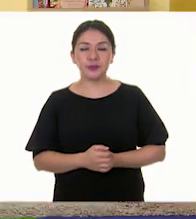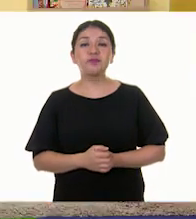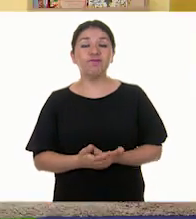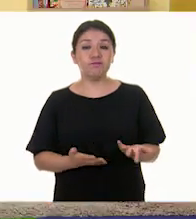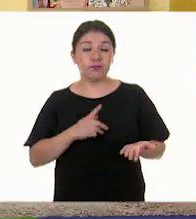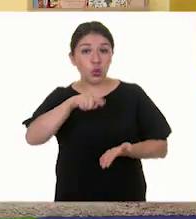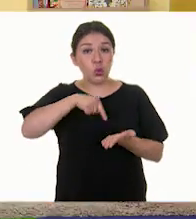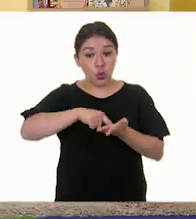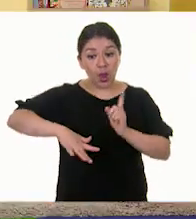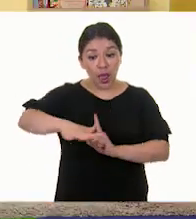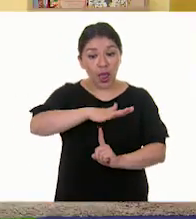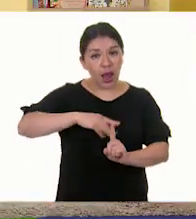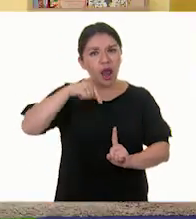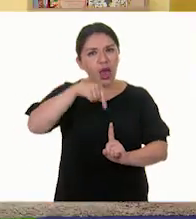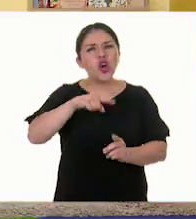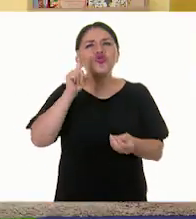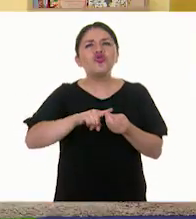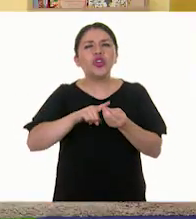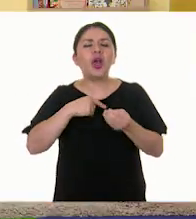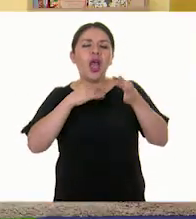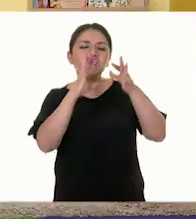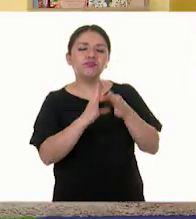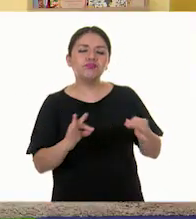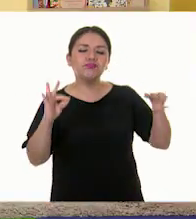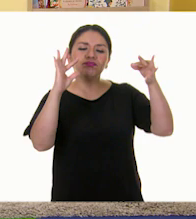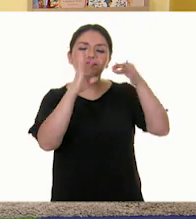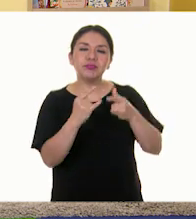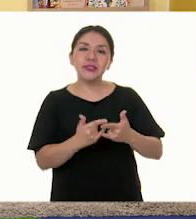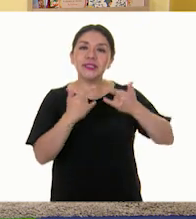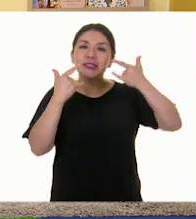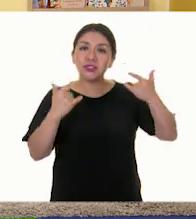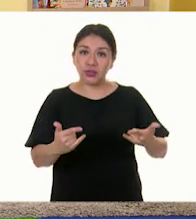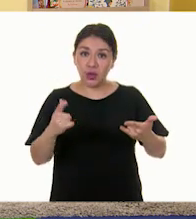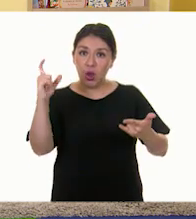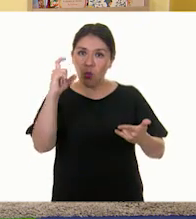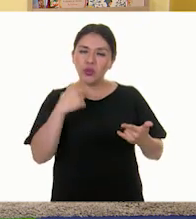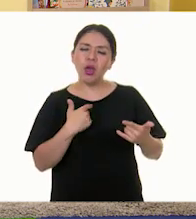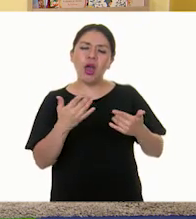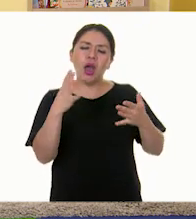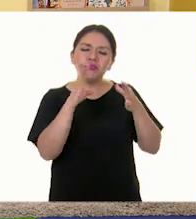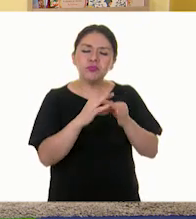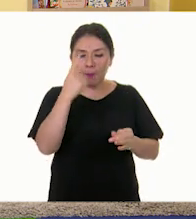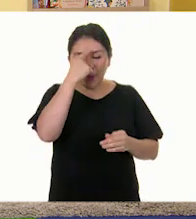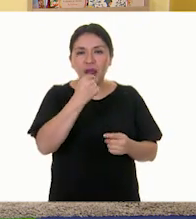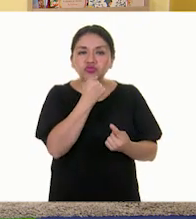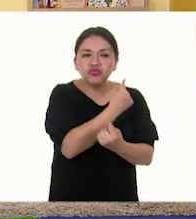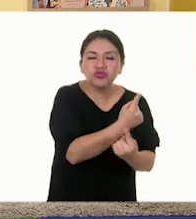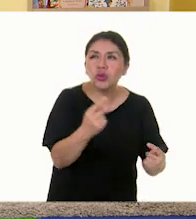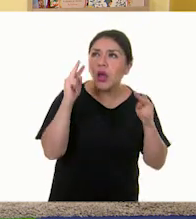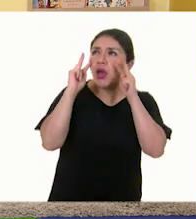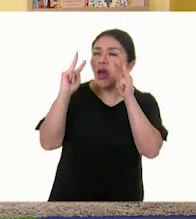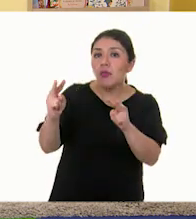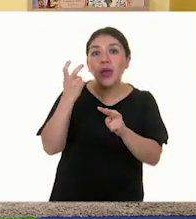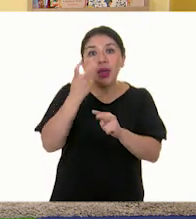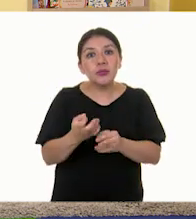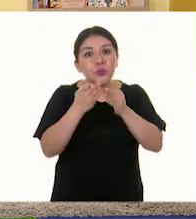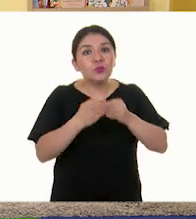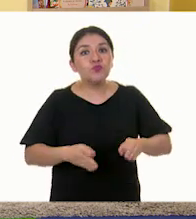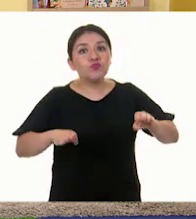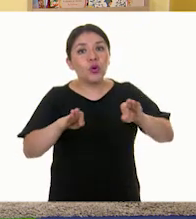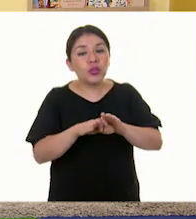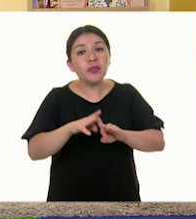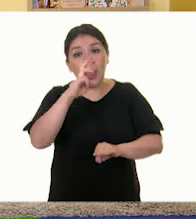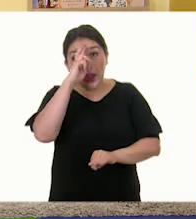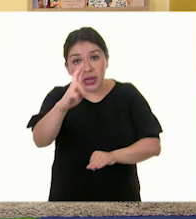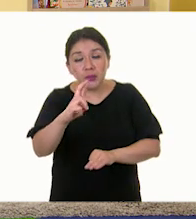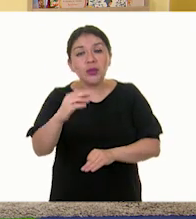El espacio es el lugar donde narramos las historias. Cuando narramos para las niñas y los niños, es muy importante